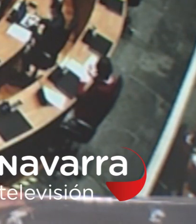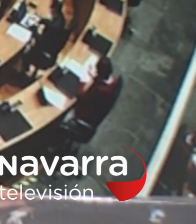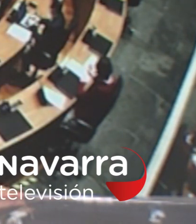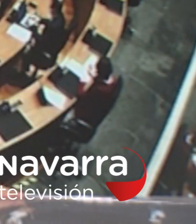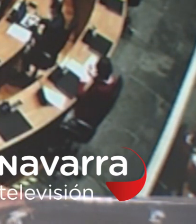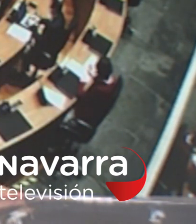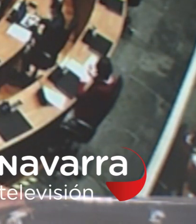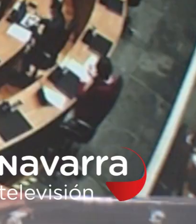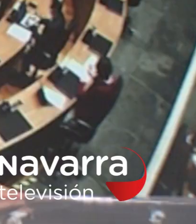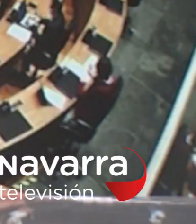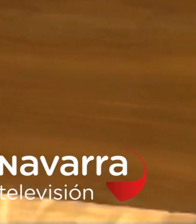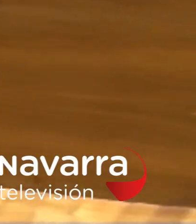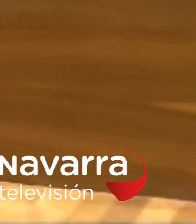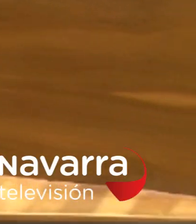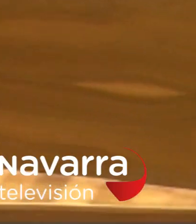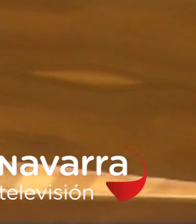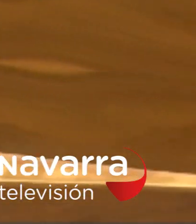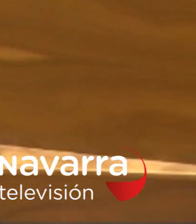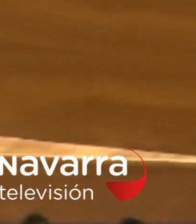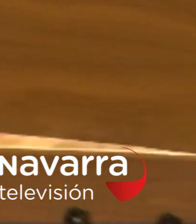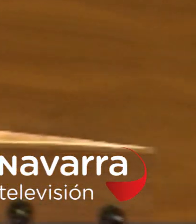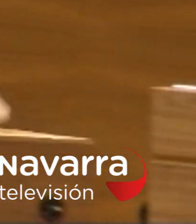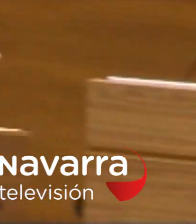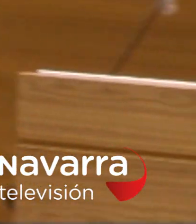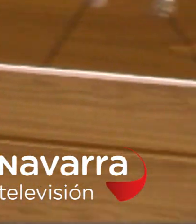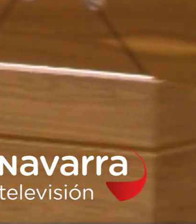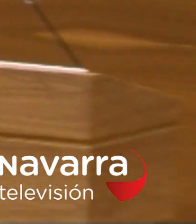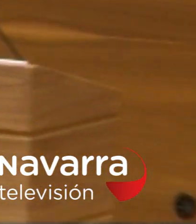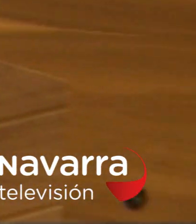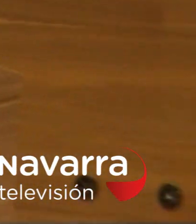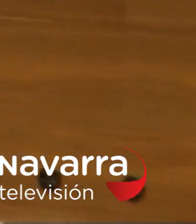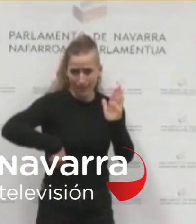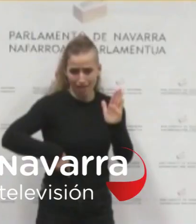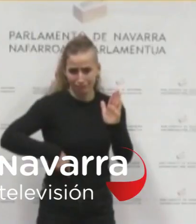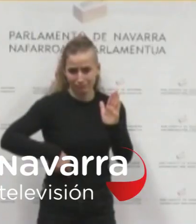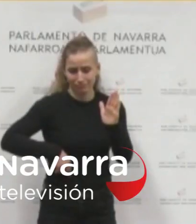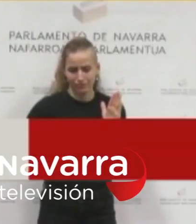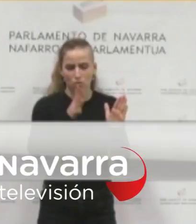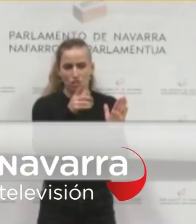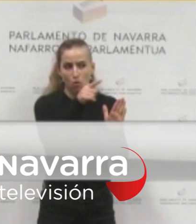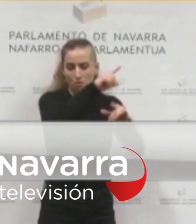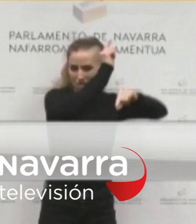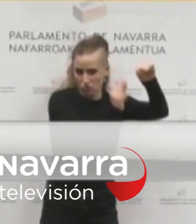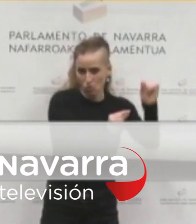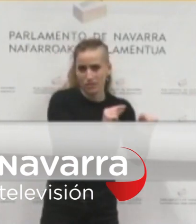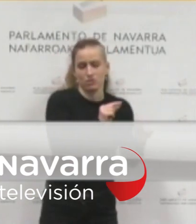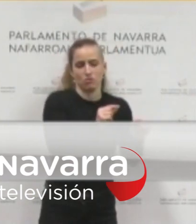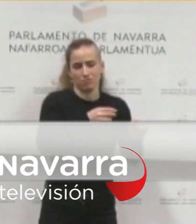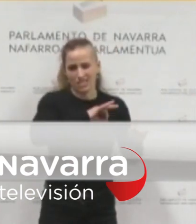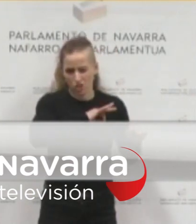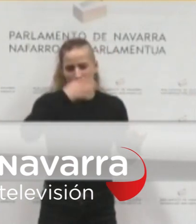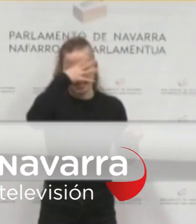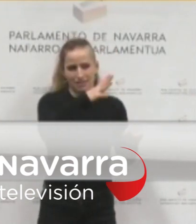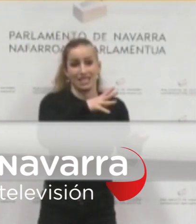así un nuevo trámite. Navarra Suma lo ha intentado hasta el final. Un presupuesto, señora Chivite, que